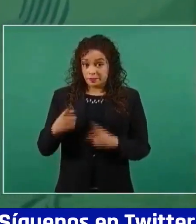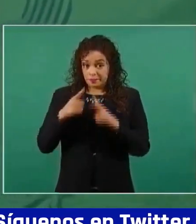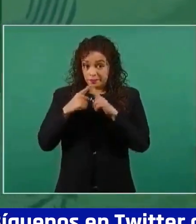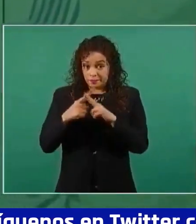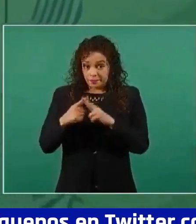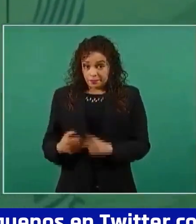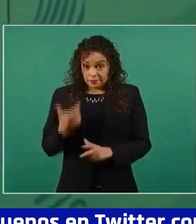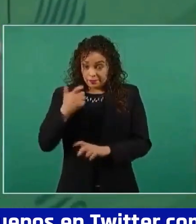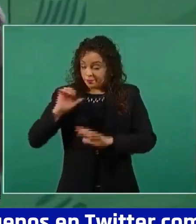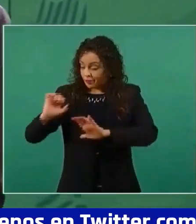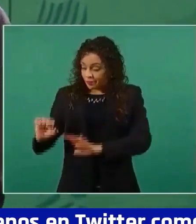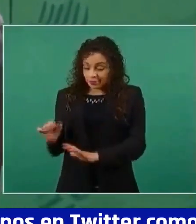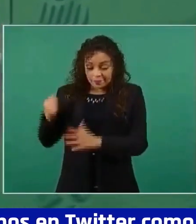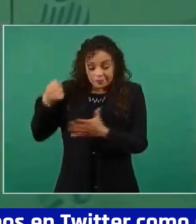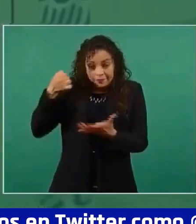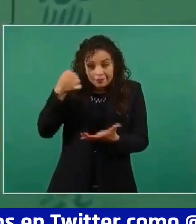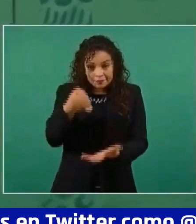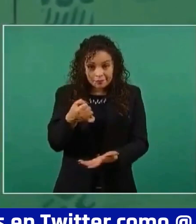ni siquiera